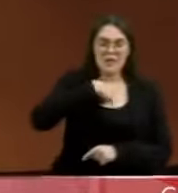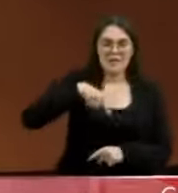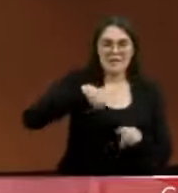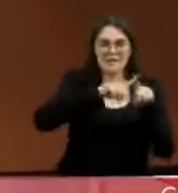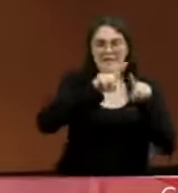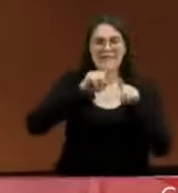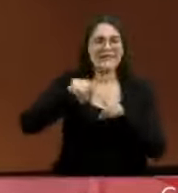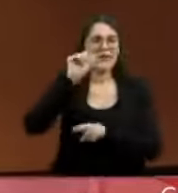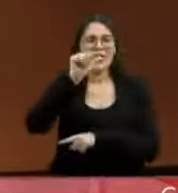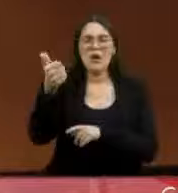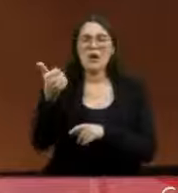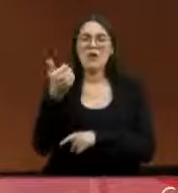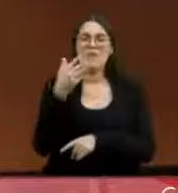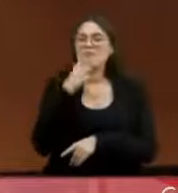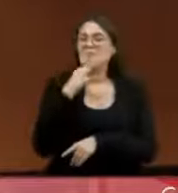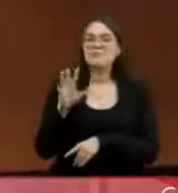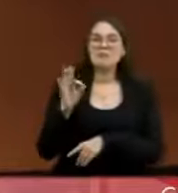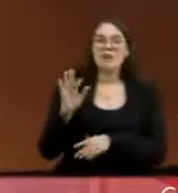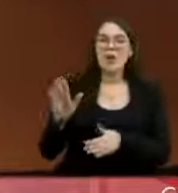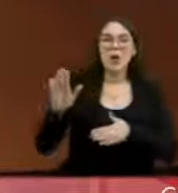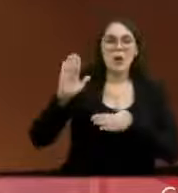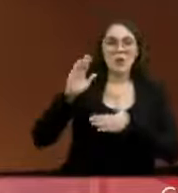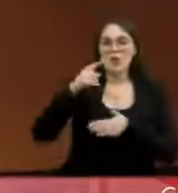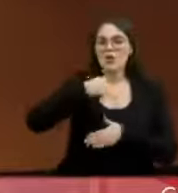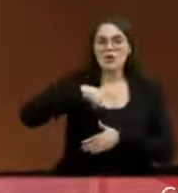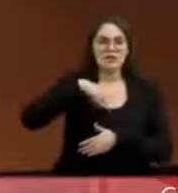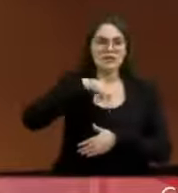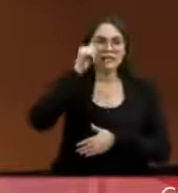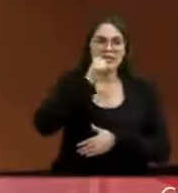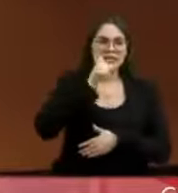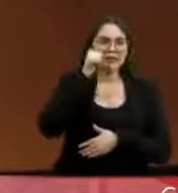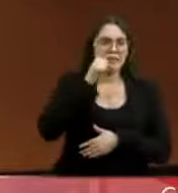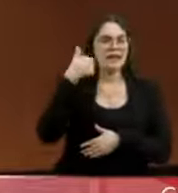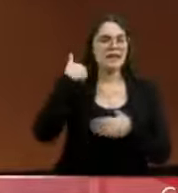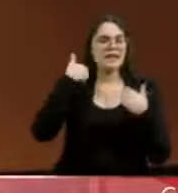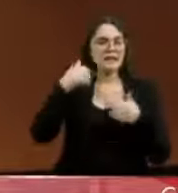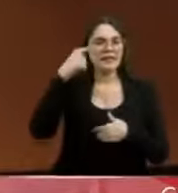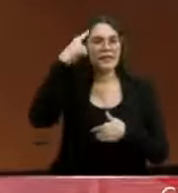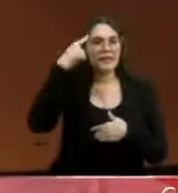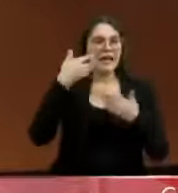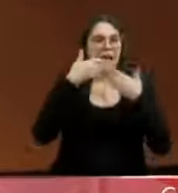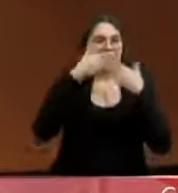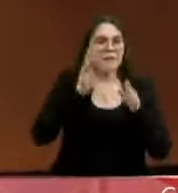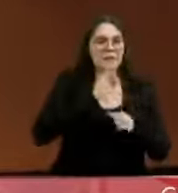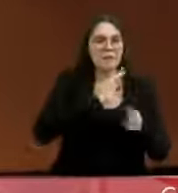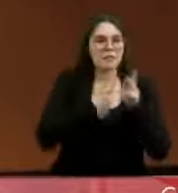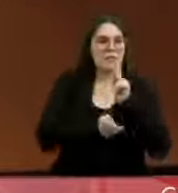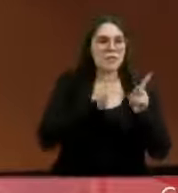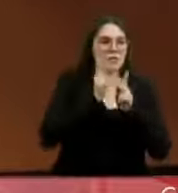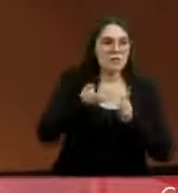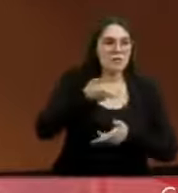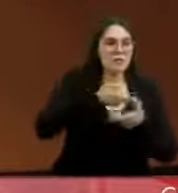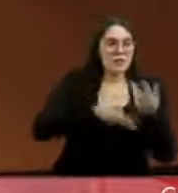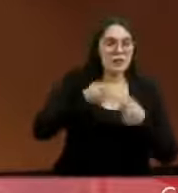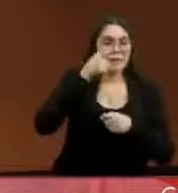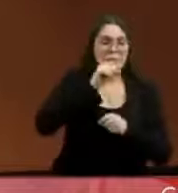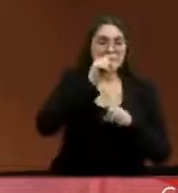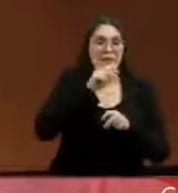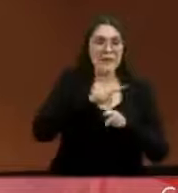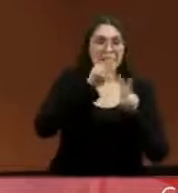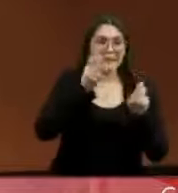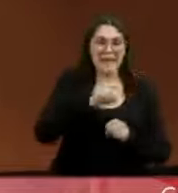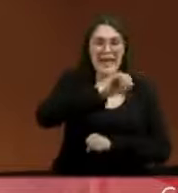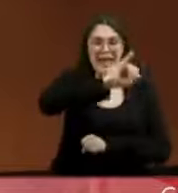más elementales, nosotros siempre estaremos abiertos al diálogo, pero bajo ninguna